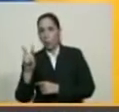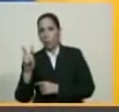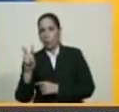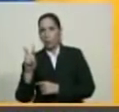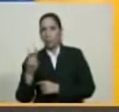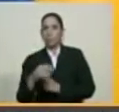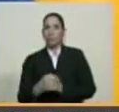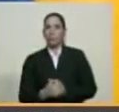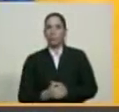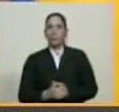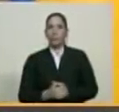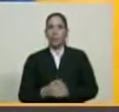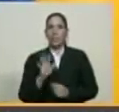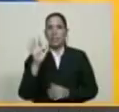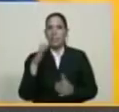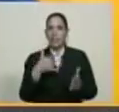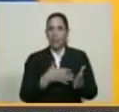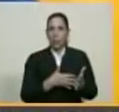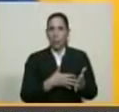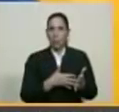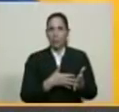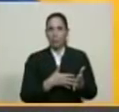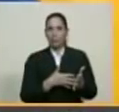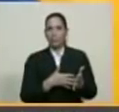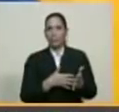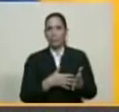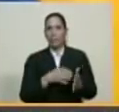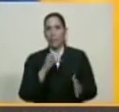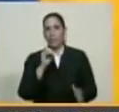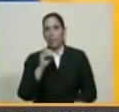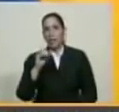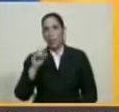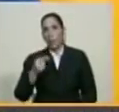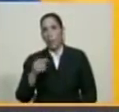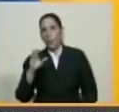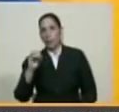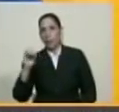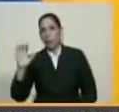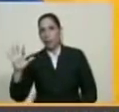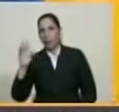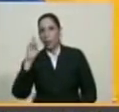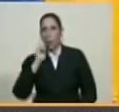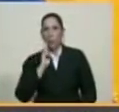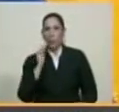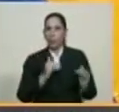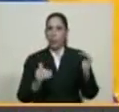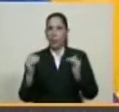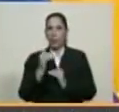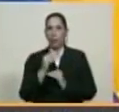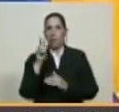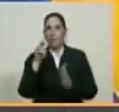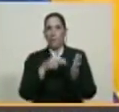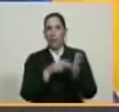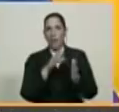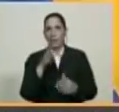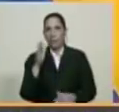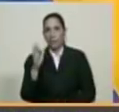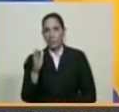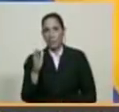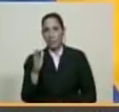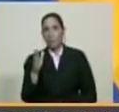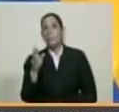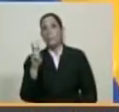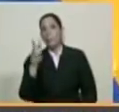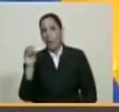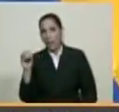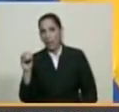bolívar soberano. El billete de 5.000, 5 céntimos de bolívar soberano. El billete de 20.000, 20 céntimos de